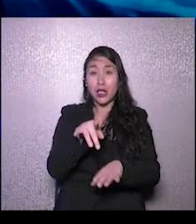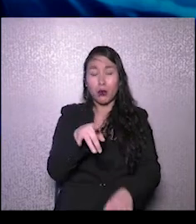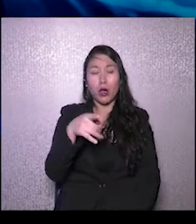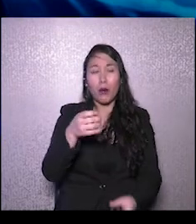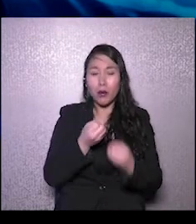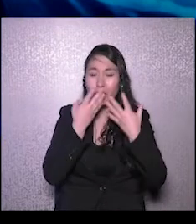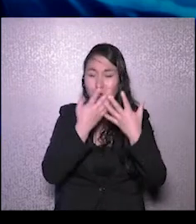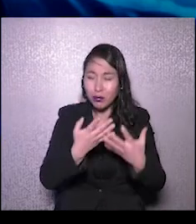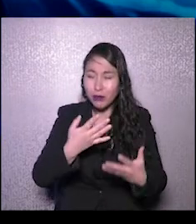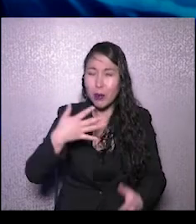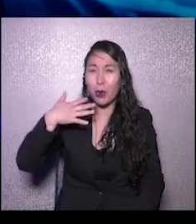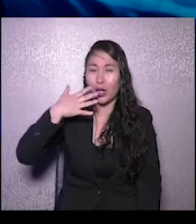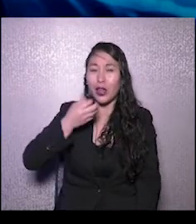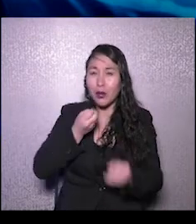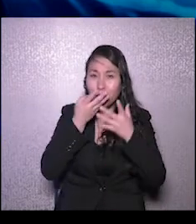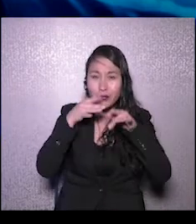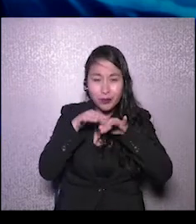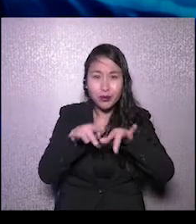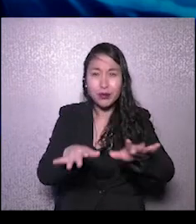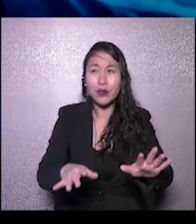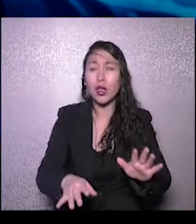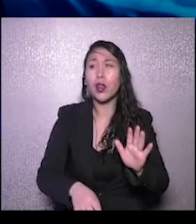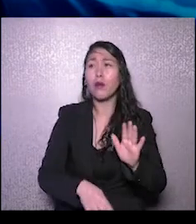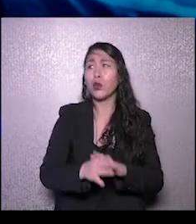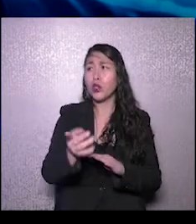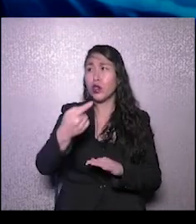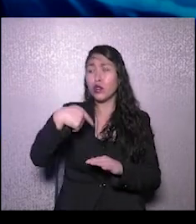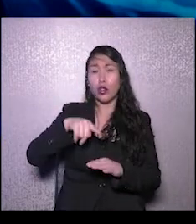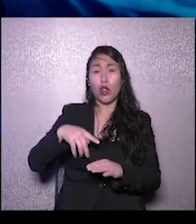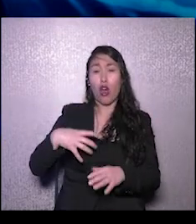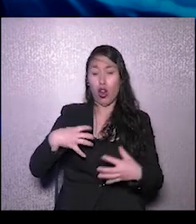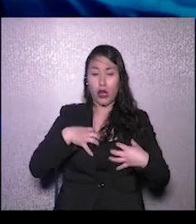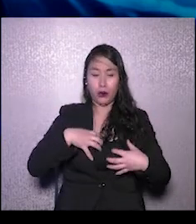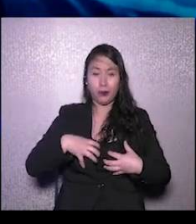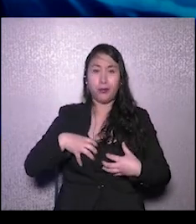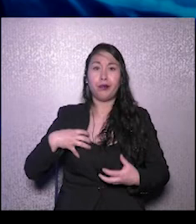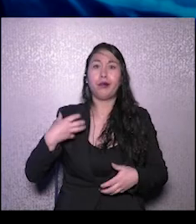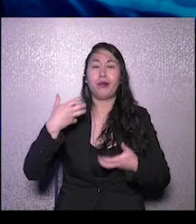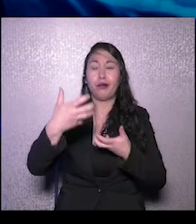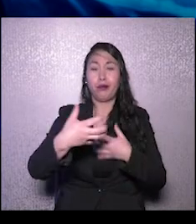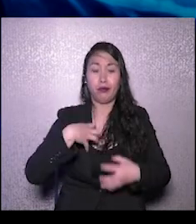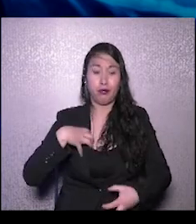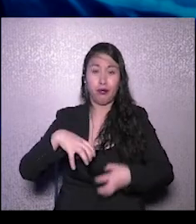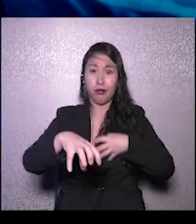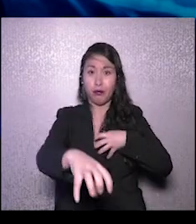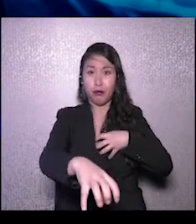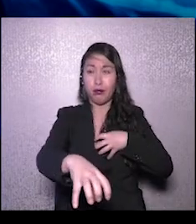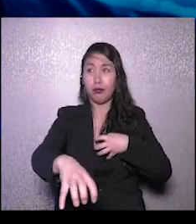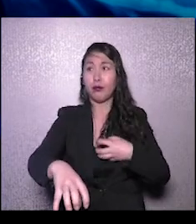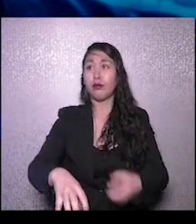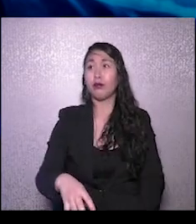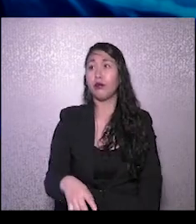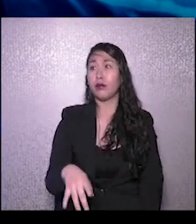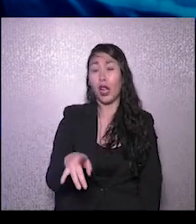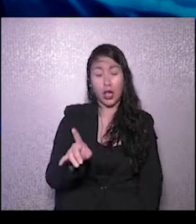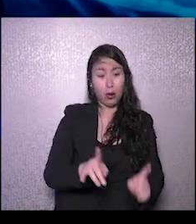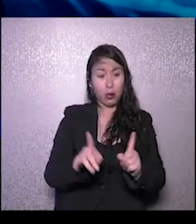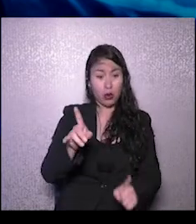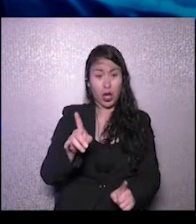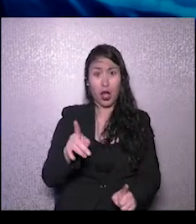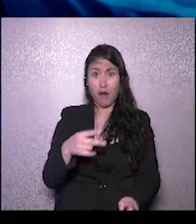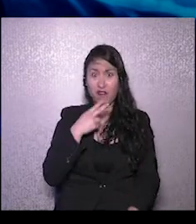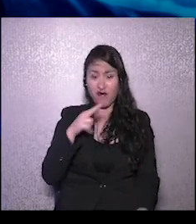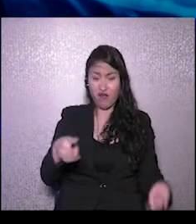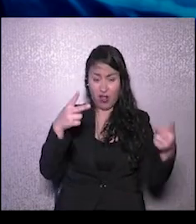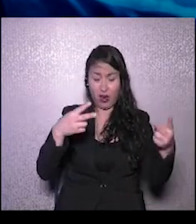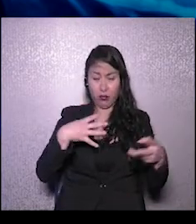transmitir. Muchos de nosotros somos donantes de órganos, ¿sí? Y hay personas que incluso son donantes de órganos en vida,